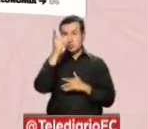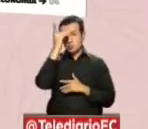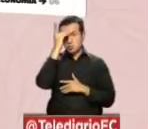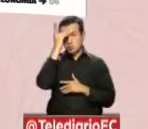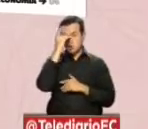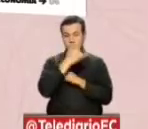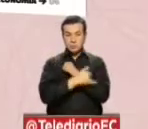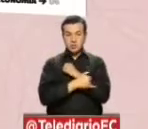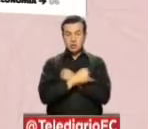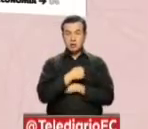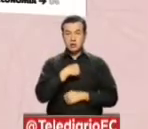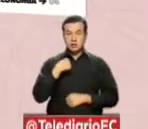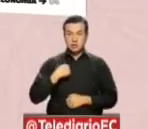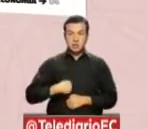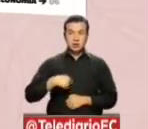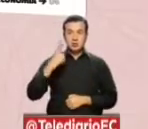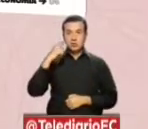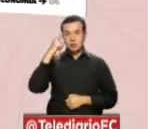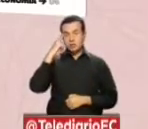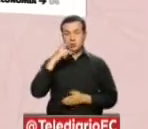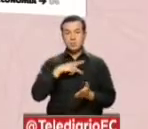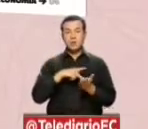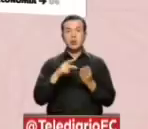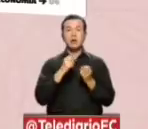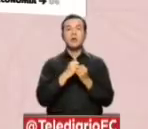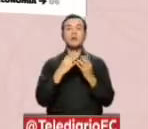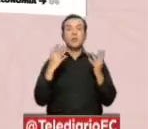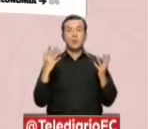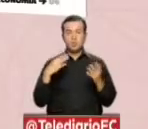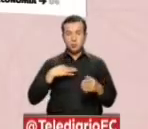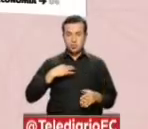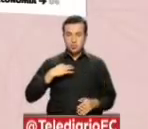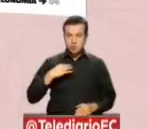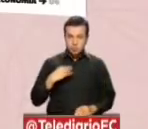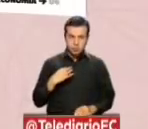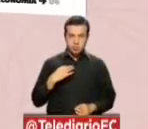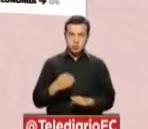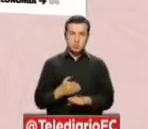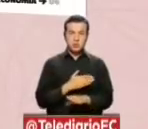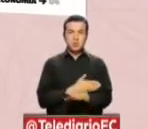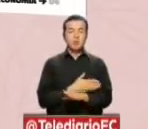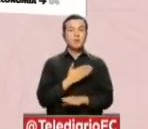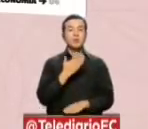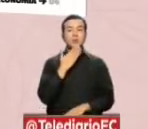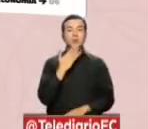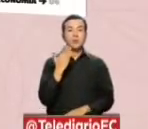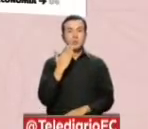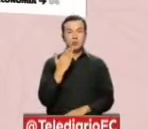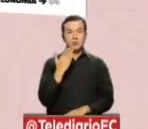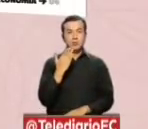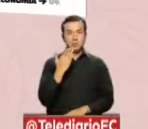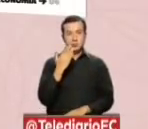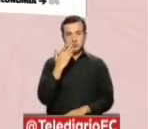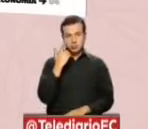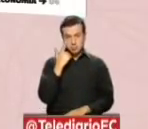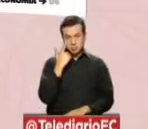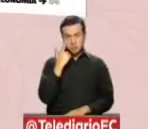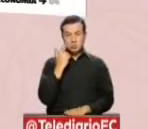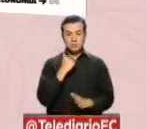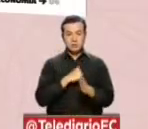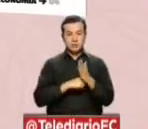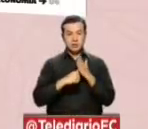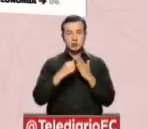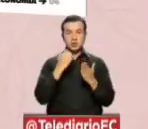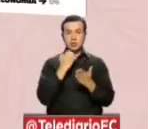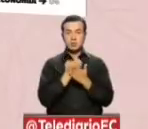con China. El Estado hizo el desembolso de manera voluntaria y anticipada para relajar la presión fiscal. El Ministerio